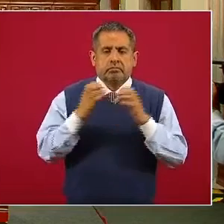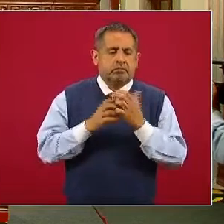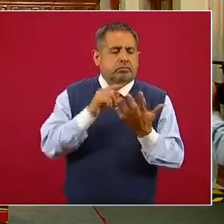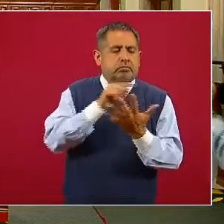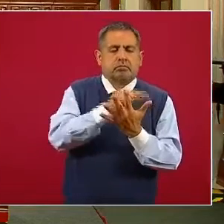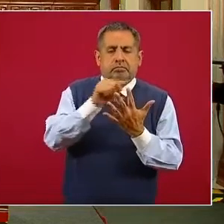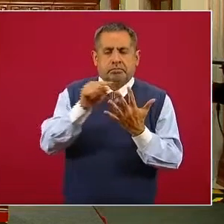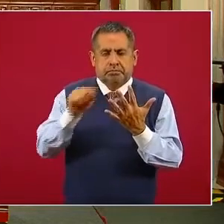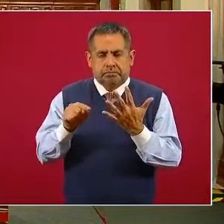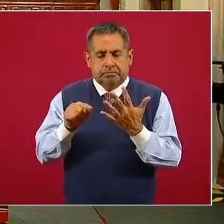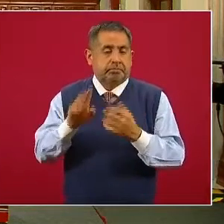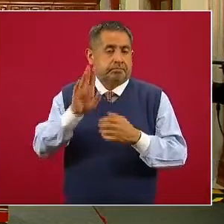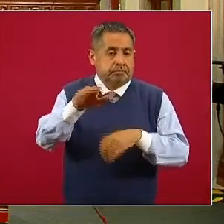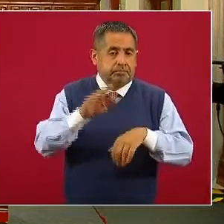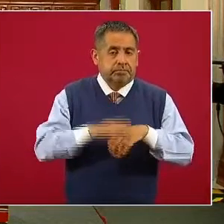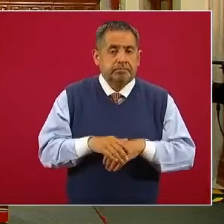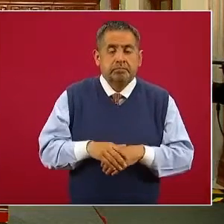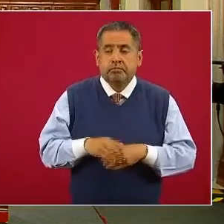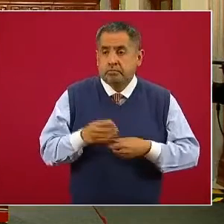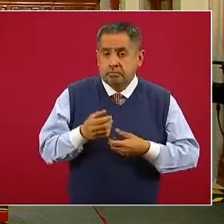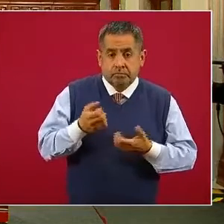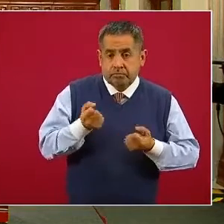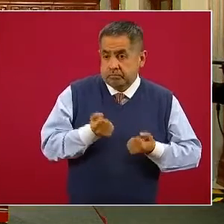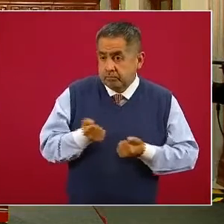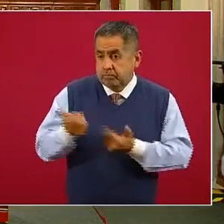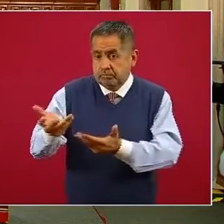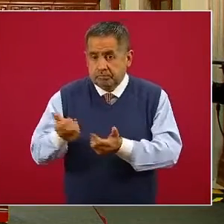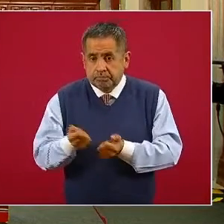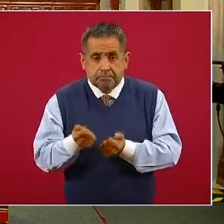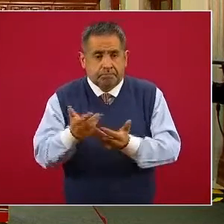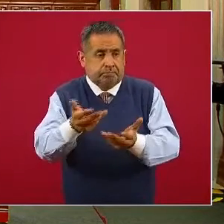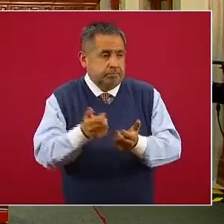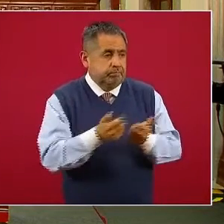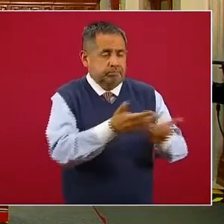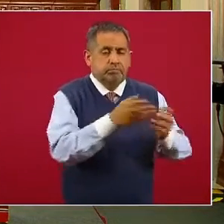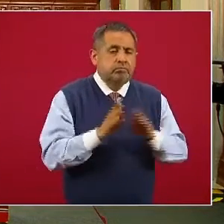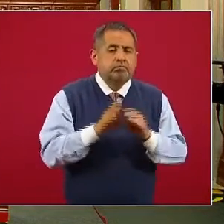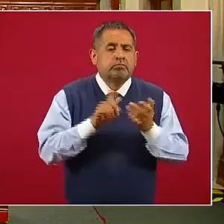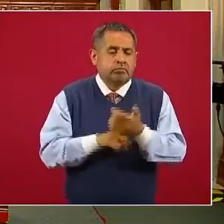aspectos. Uno, la distribución de los productos